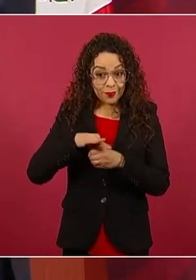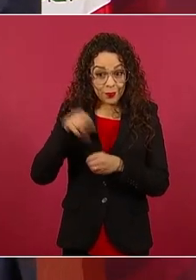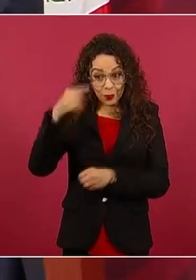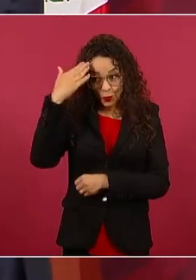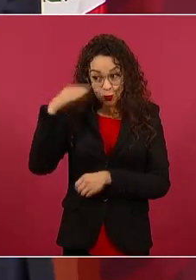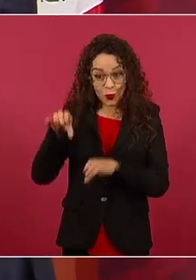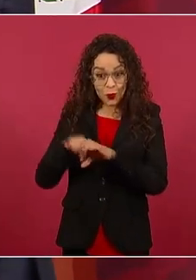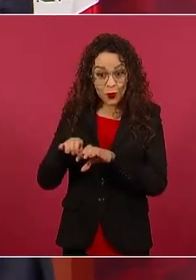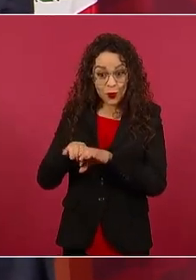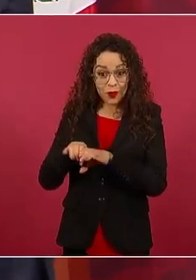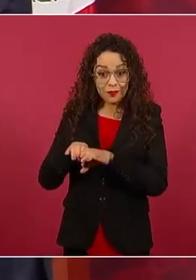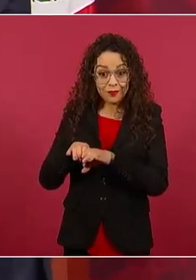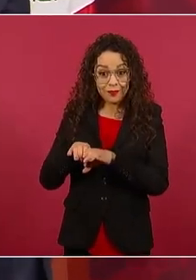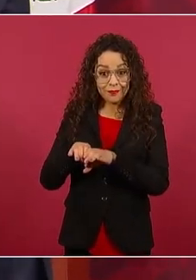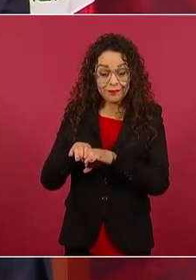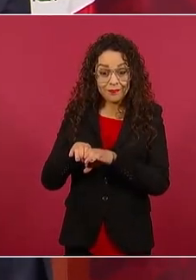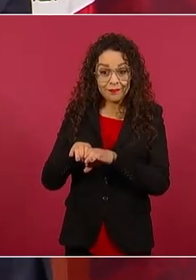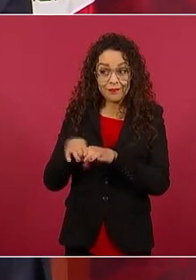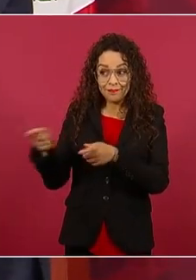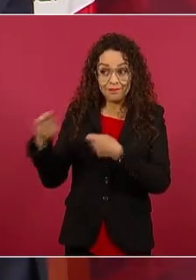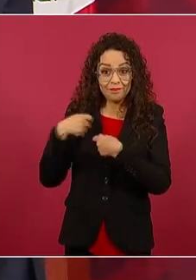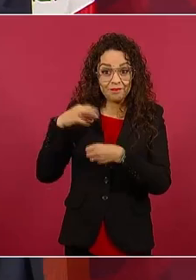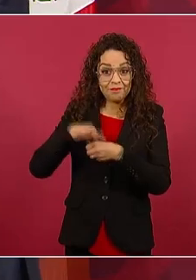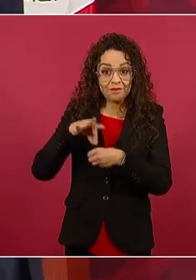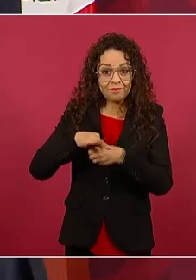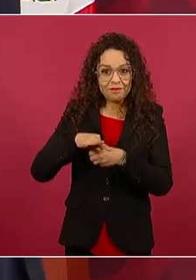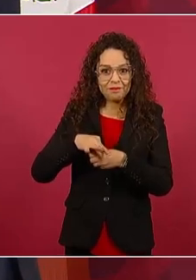No sacamos ni el 10% de los votos.